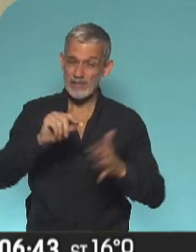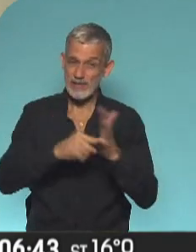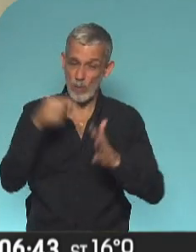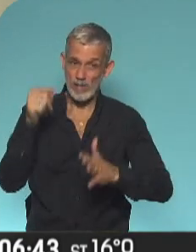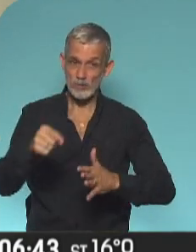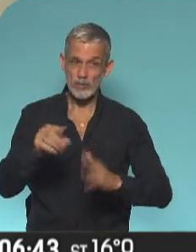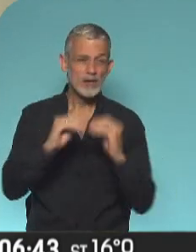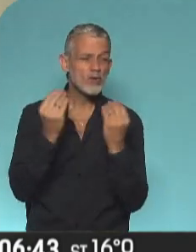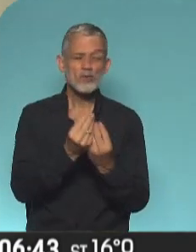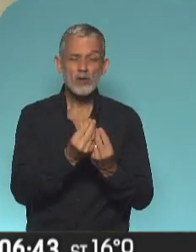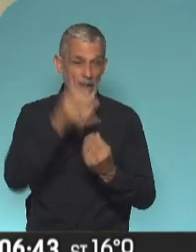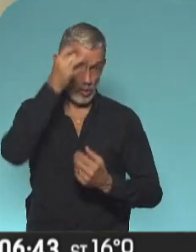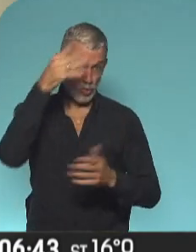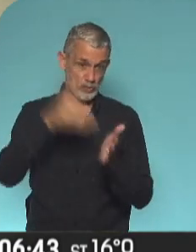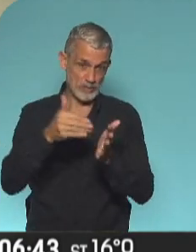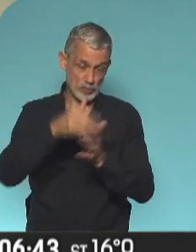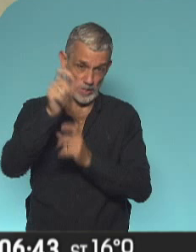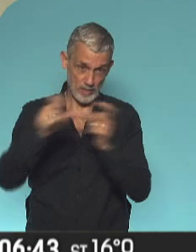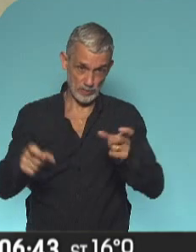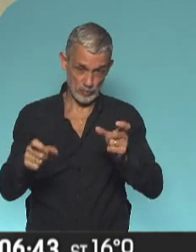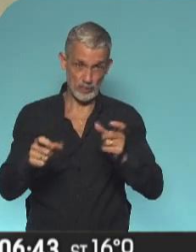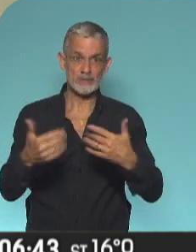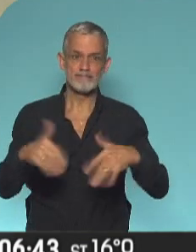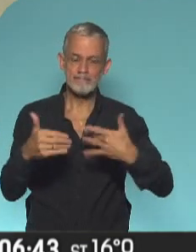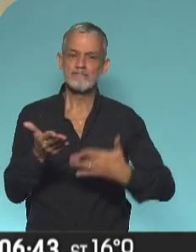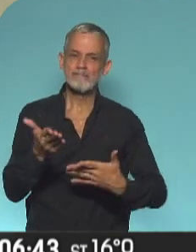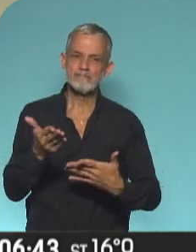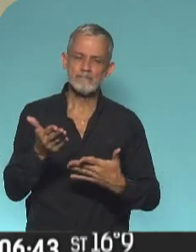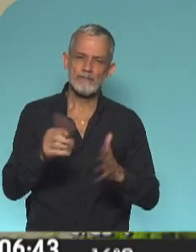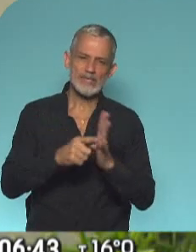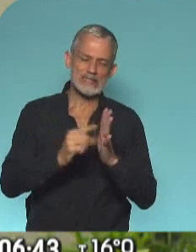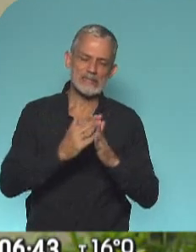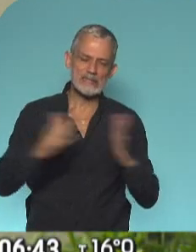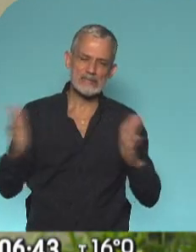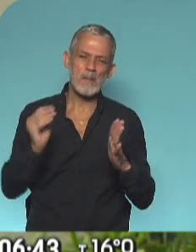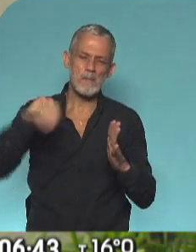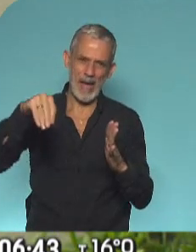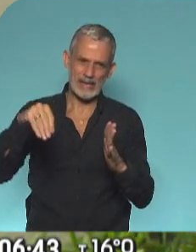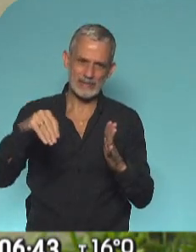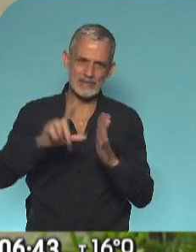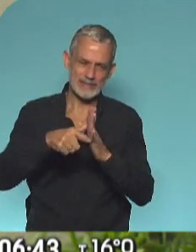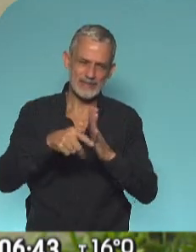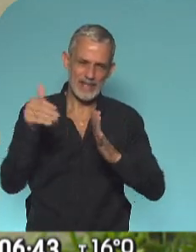Aires, son 12 millones de personas. Entonces eso va a tardar todavía más todavía, así que